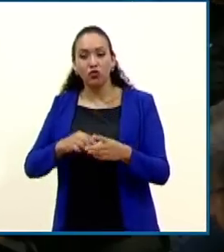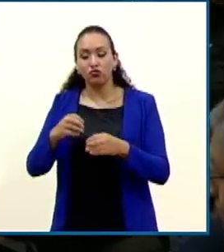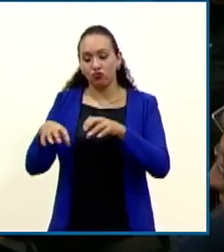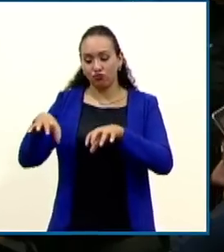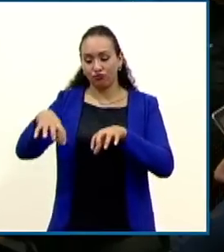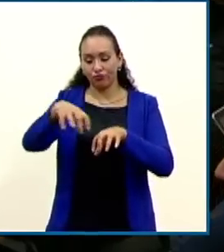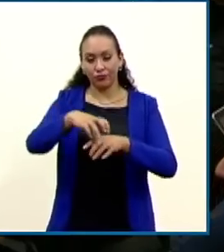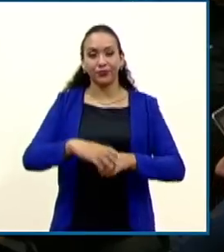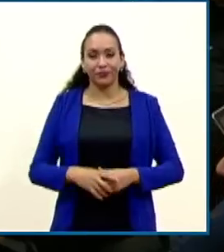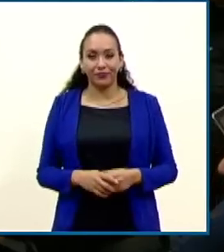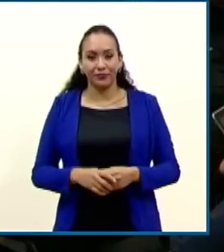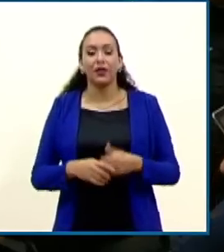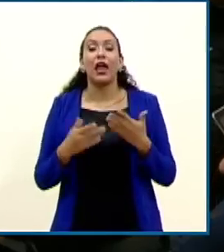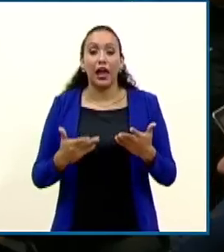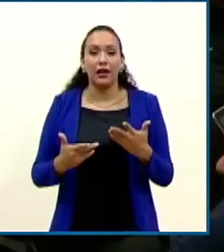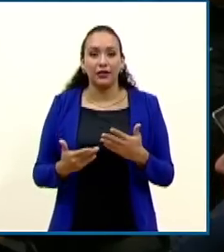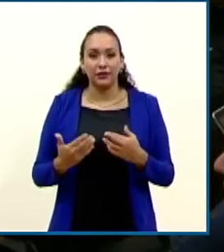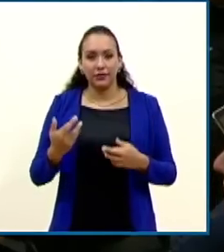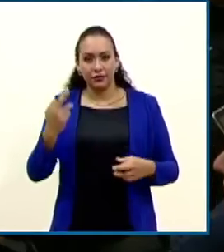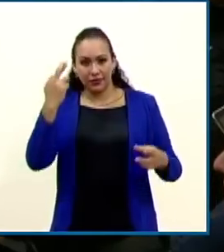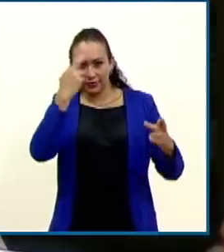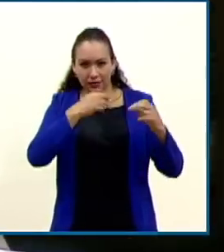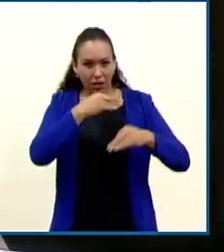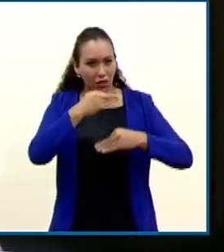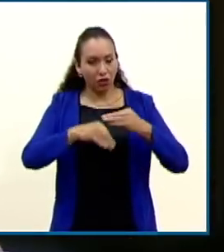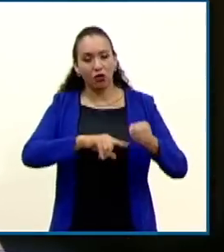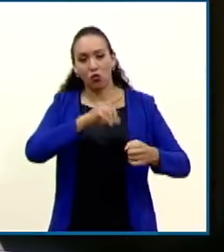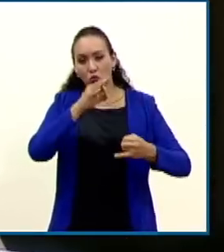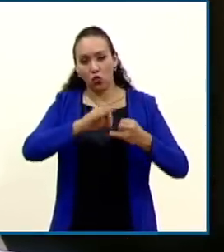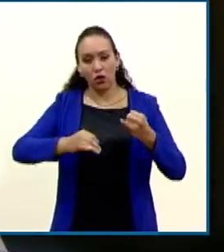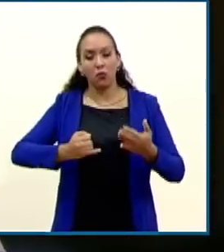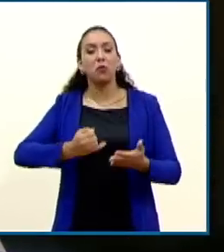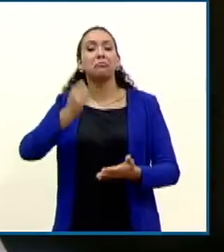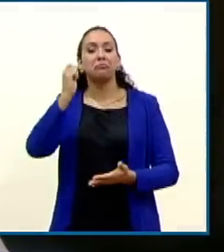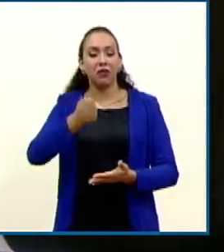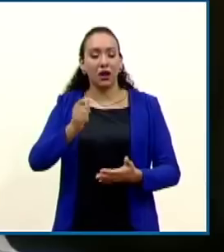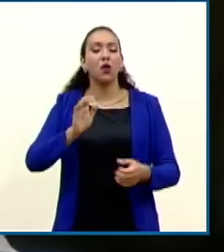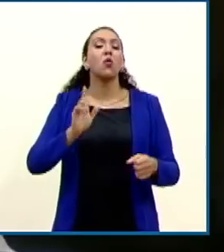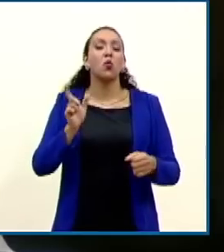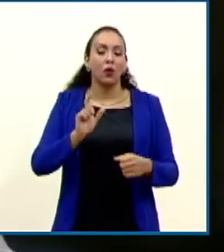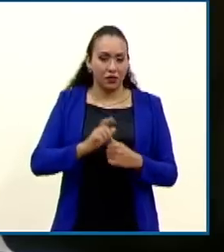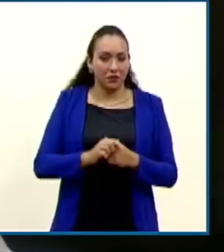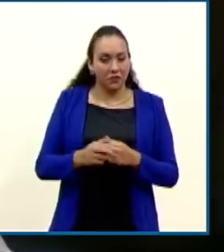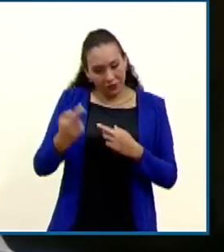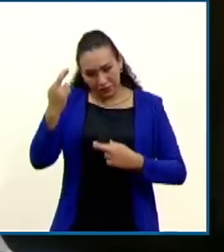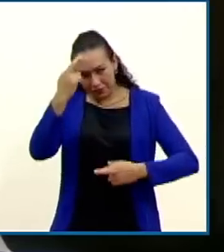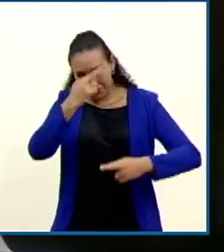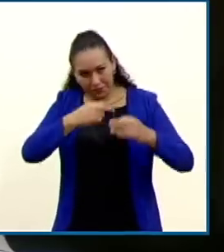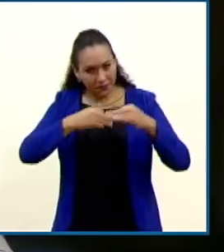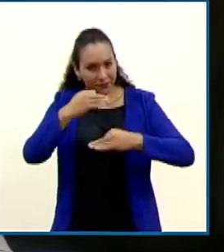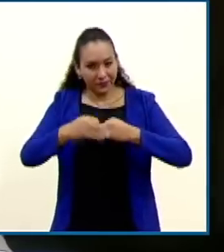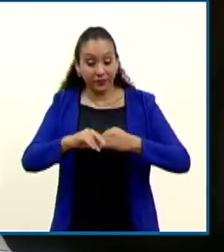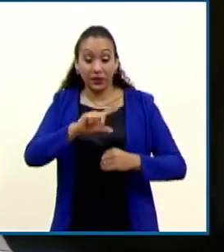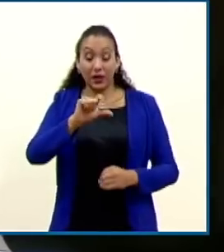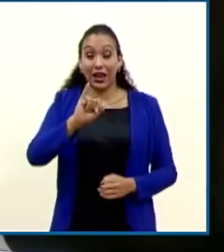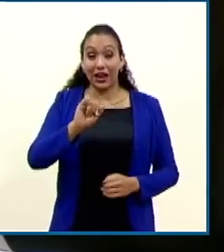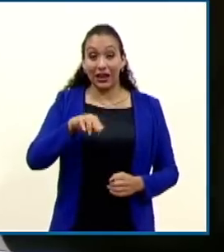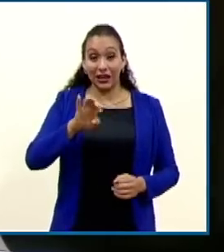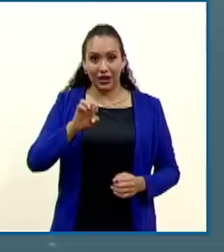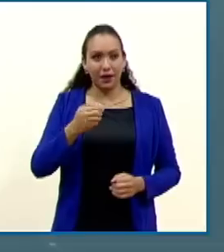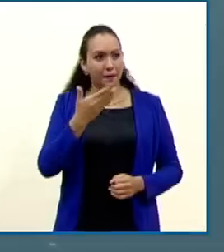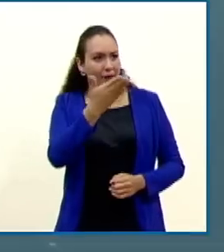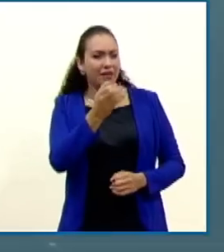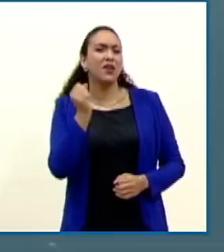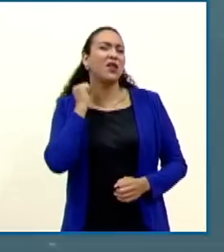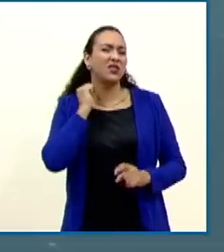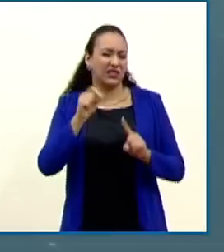judicial. Someterán a aprobación el marco geográfico electoral que se utilizará en este proceso. El INE solicitó al